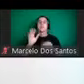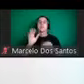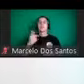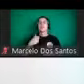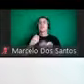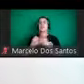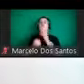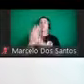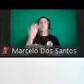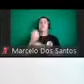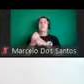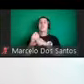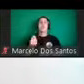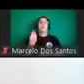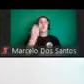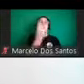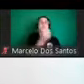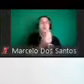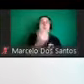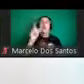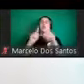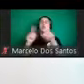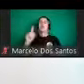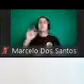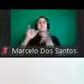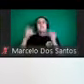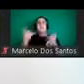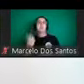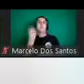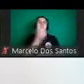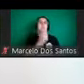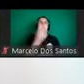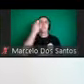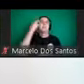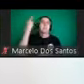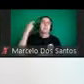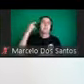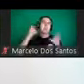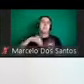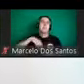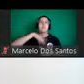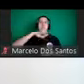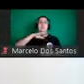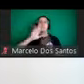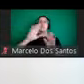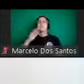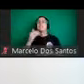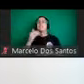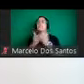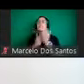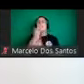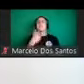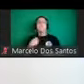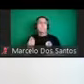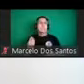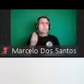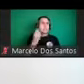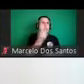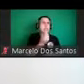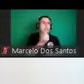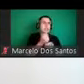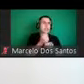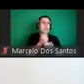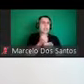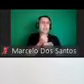ya empezaron hace unos meses, otros se van incorporando ahora, van a encontrar dificultades de repente en que recuerde